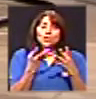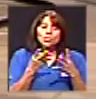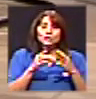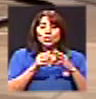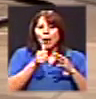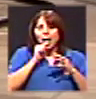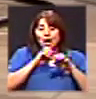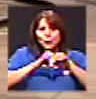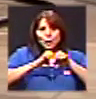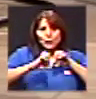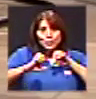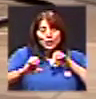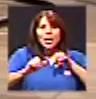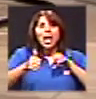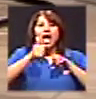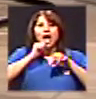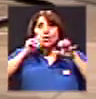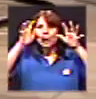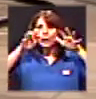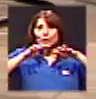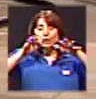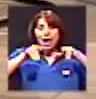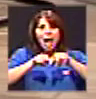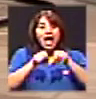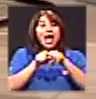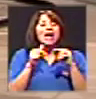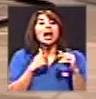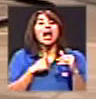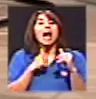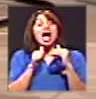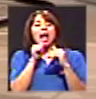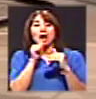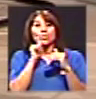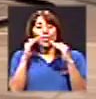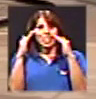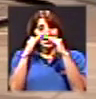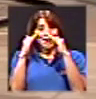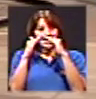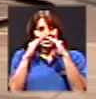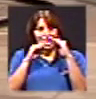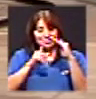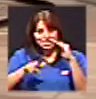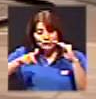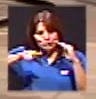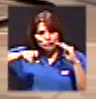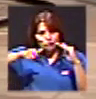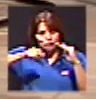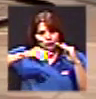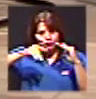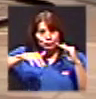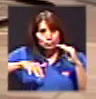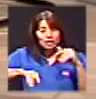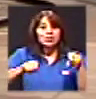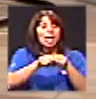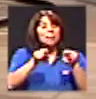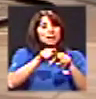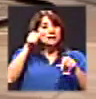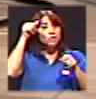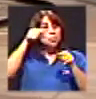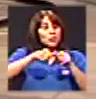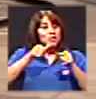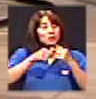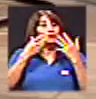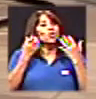recolección de aguas pluviales. Es frecuente escuchar en las noticias durante lo más grueso del invierno las inundaciones que tenemos en